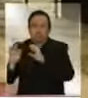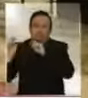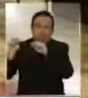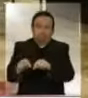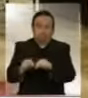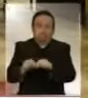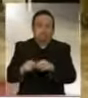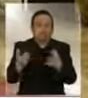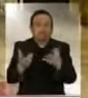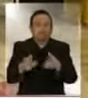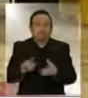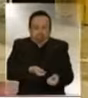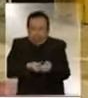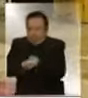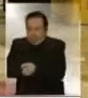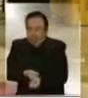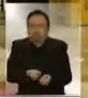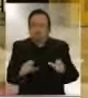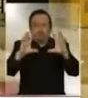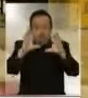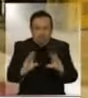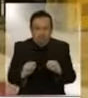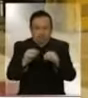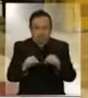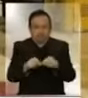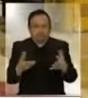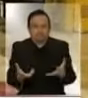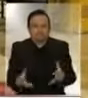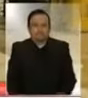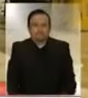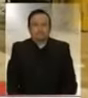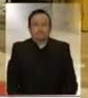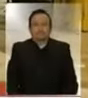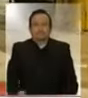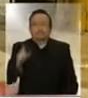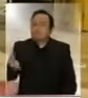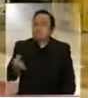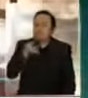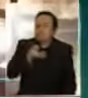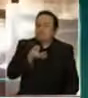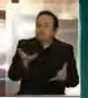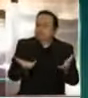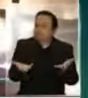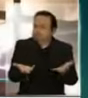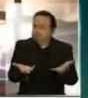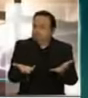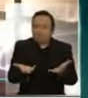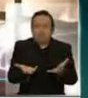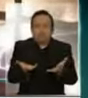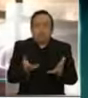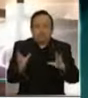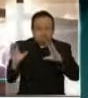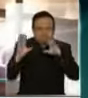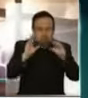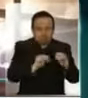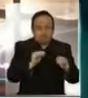Llegaron dos compañías de bomberos, los pudieron controlar perfectamente el incendio. ¿Sí? ¿Sí? ¿Nos puede comentar un poco también, hasta la noche,